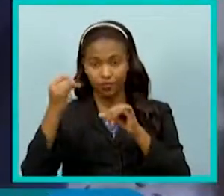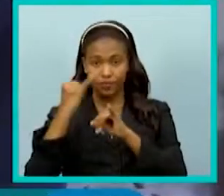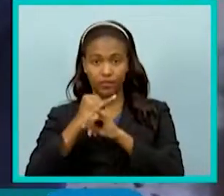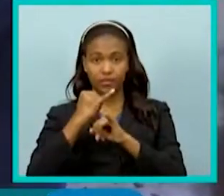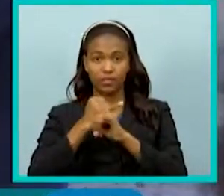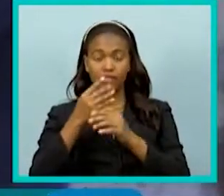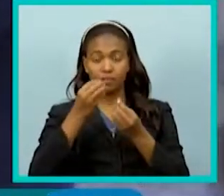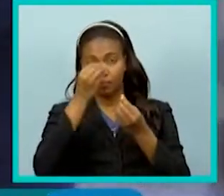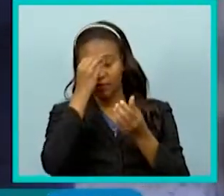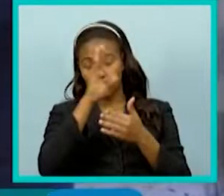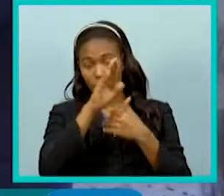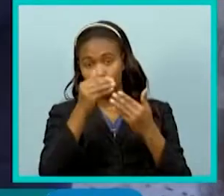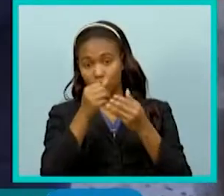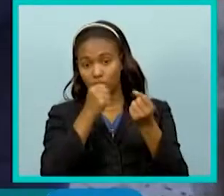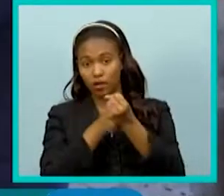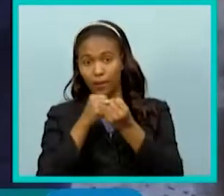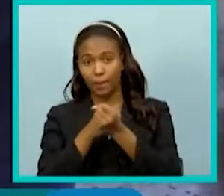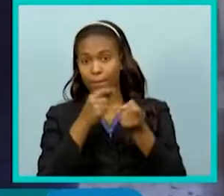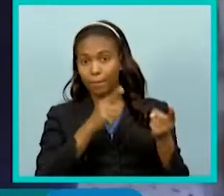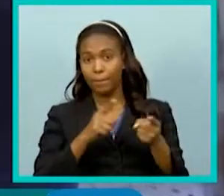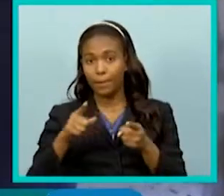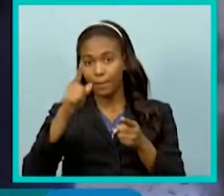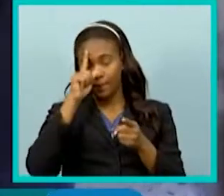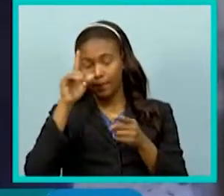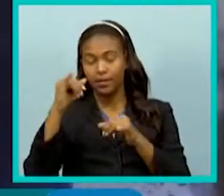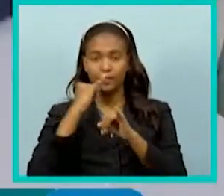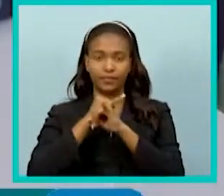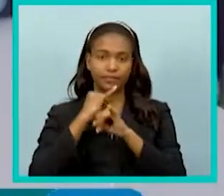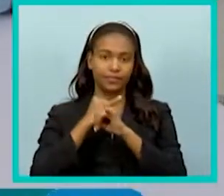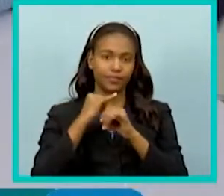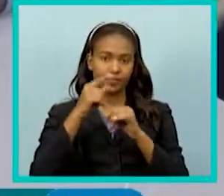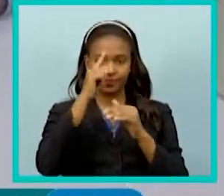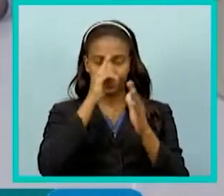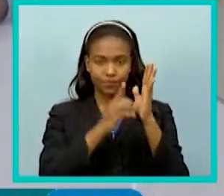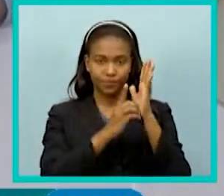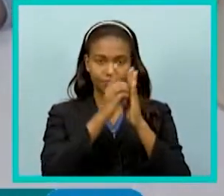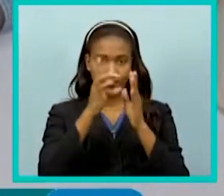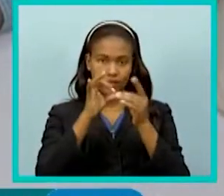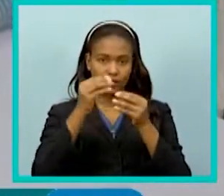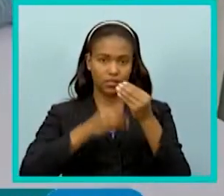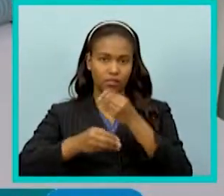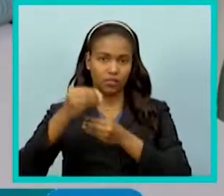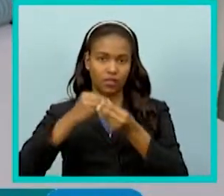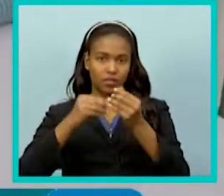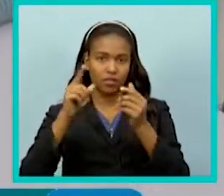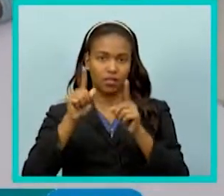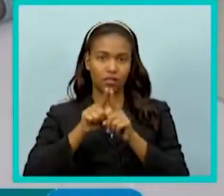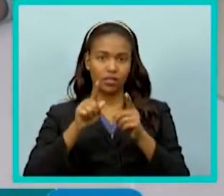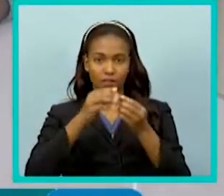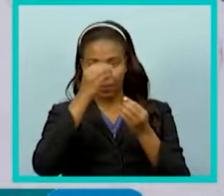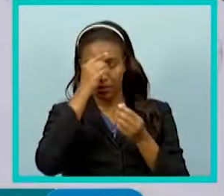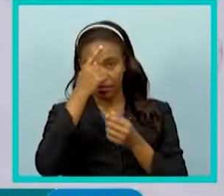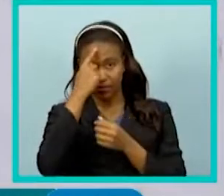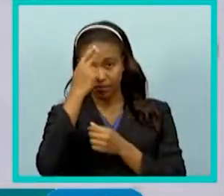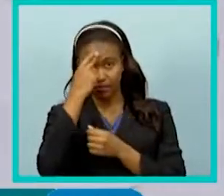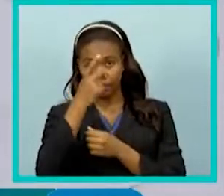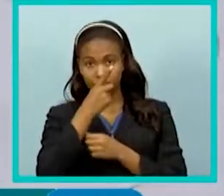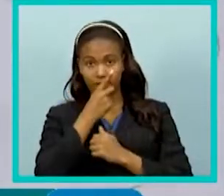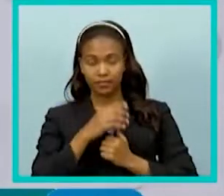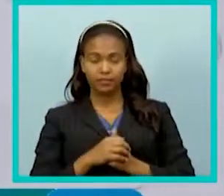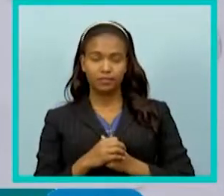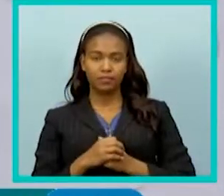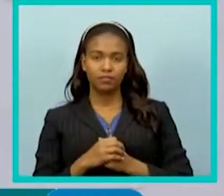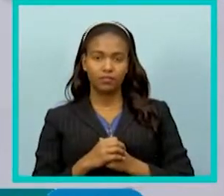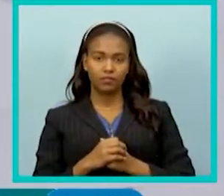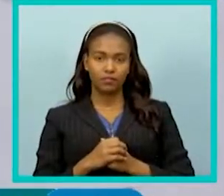destacó los aportes realizados por la institución para el desarrollo del comercio al detalle en la República Dominicana